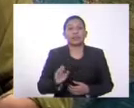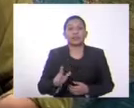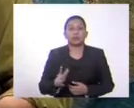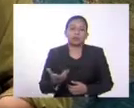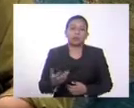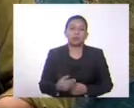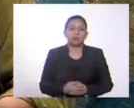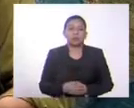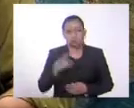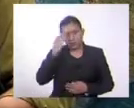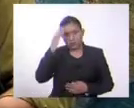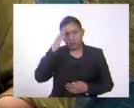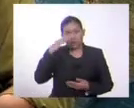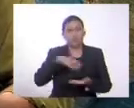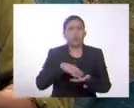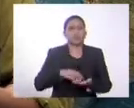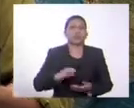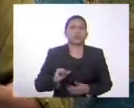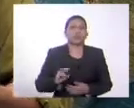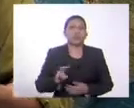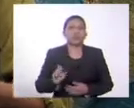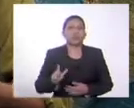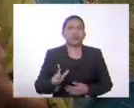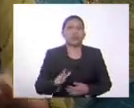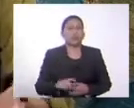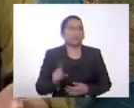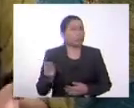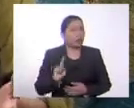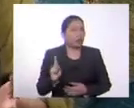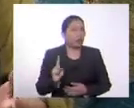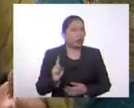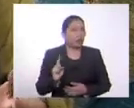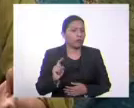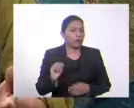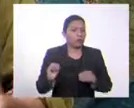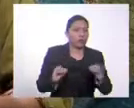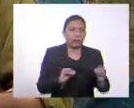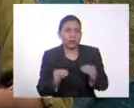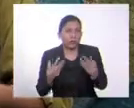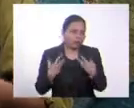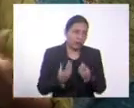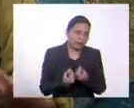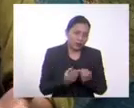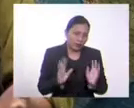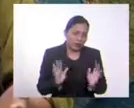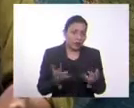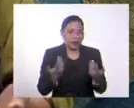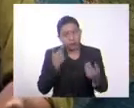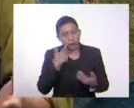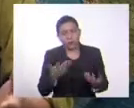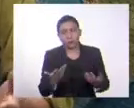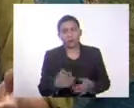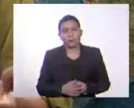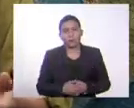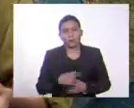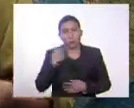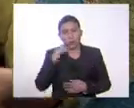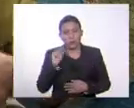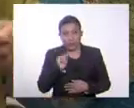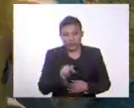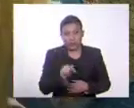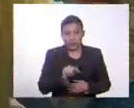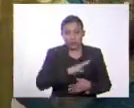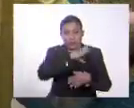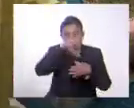social, pero el movimiento social sí es parte de la sociedad civil. Es decir, no toda la sociedad civil entonces fue la